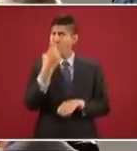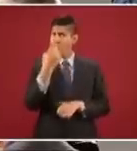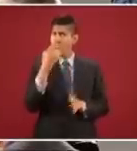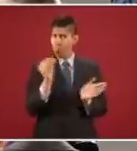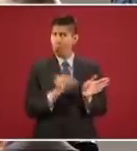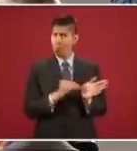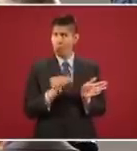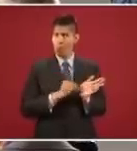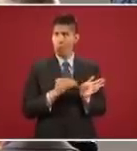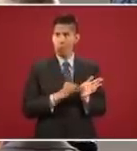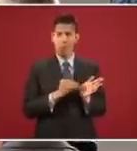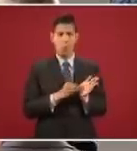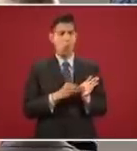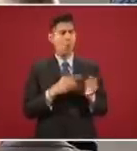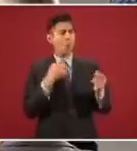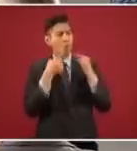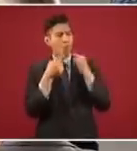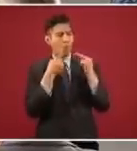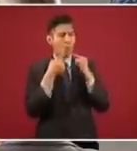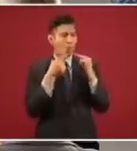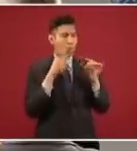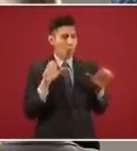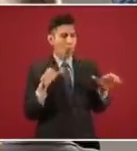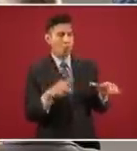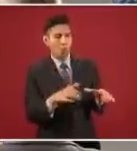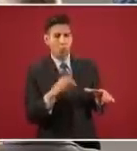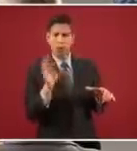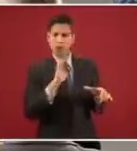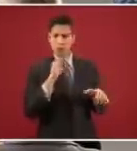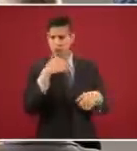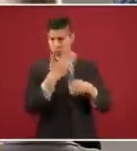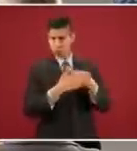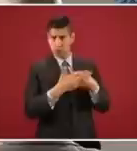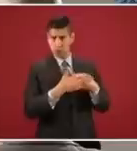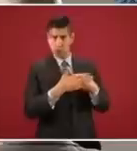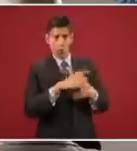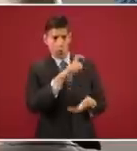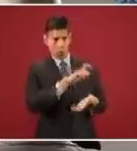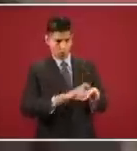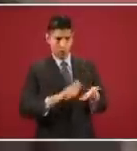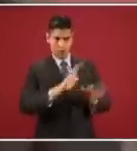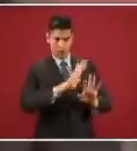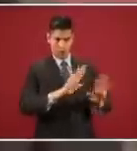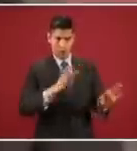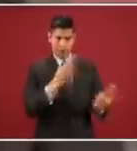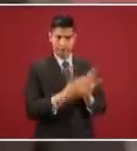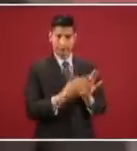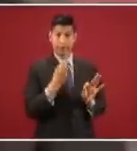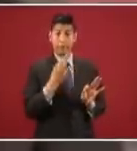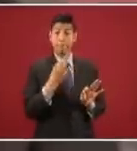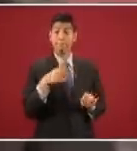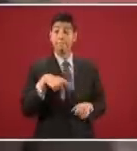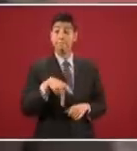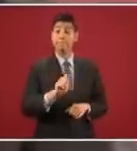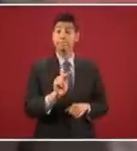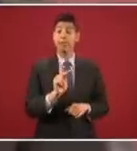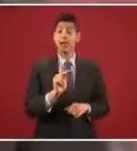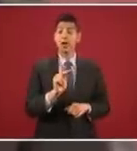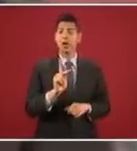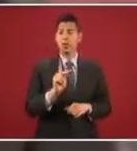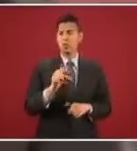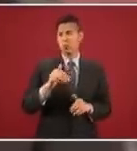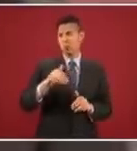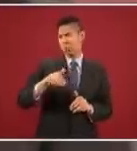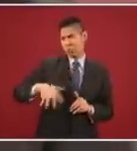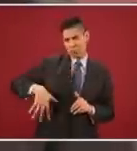Estamos negociando con ellos para ver si podemos cerrar la venta. No obstante, durante las últimas semanas hemos recibido interés por